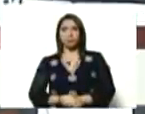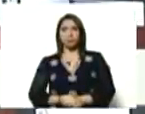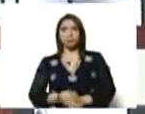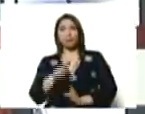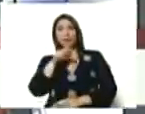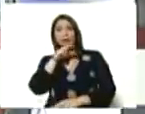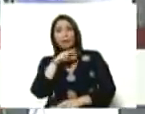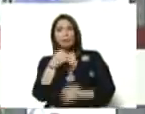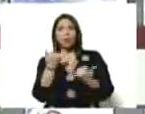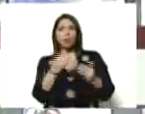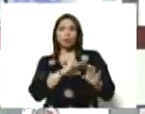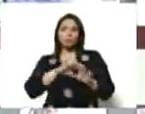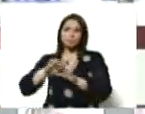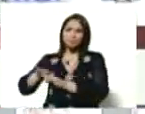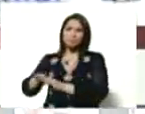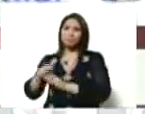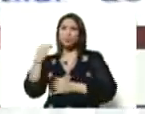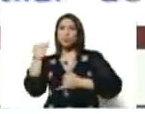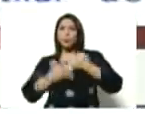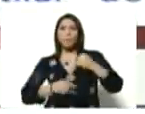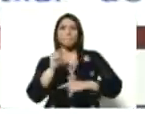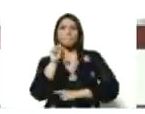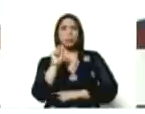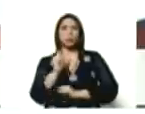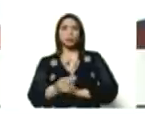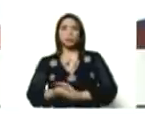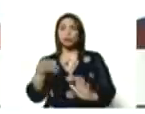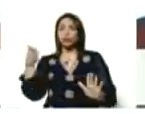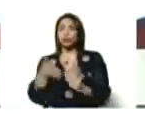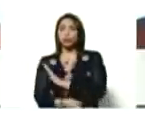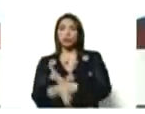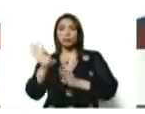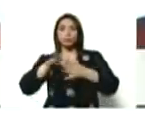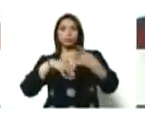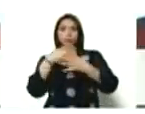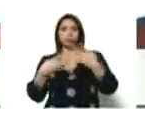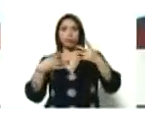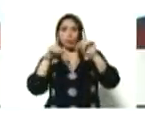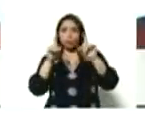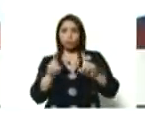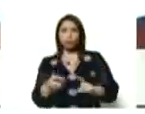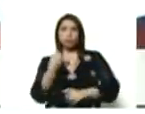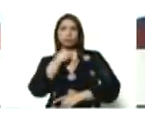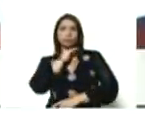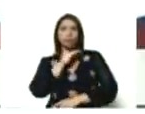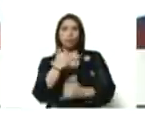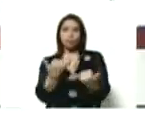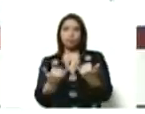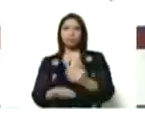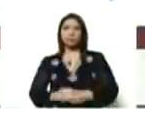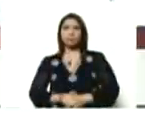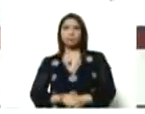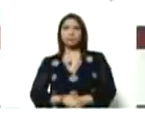Hablemos ahora, como último punto, sobre el esquema de auditorías en pandemia.